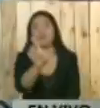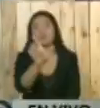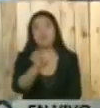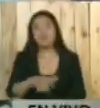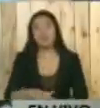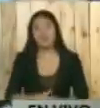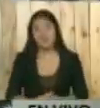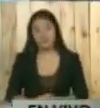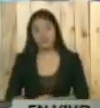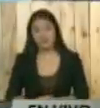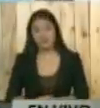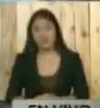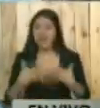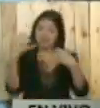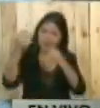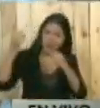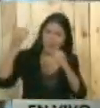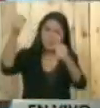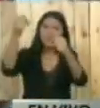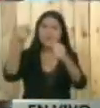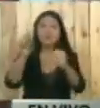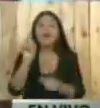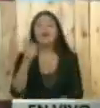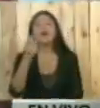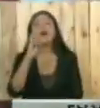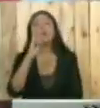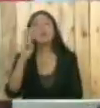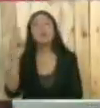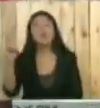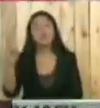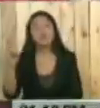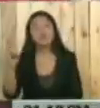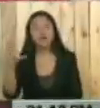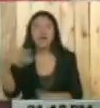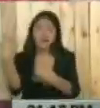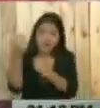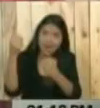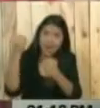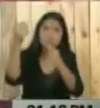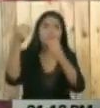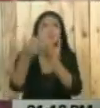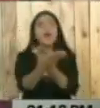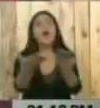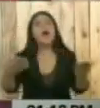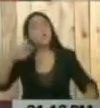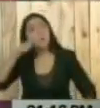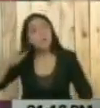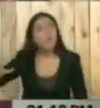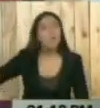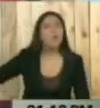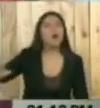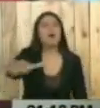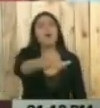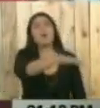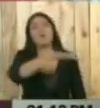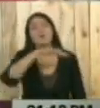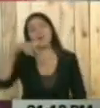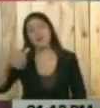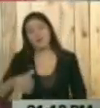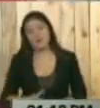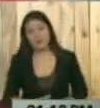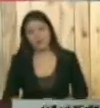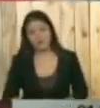Venezuela! ¡Que viva el Gran Polo Patriótico! ¡Que viva el pueblo del Delta!